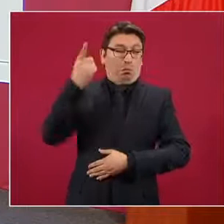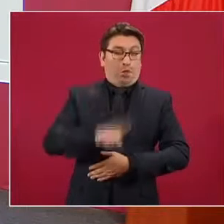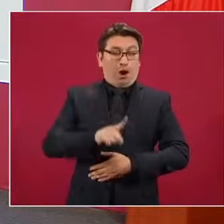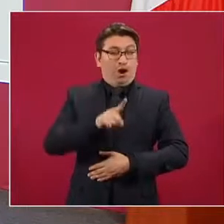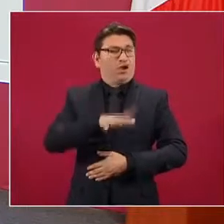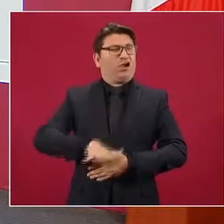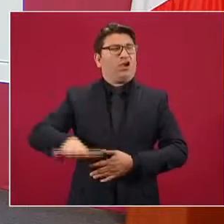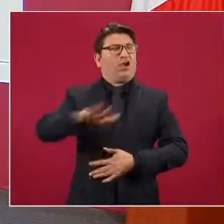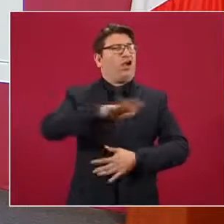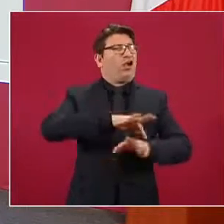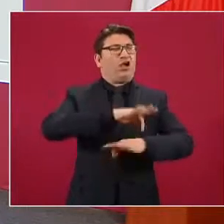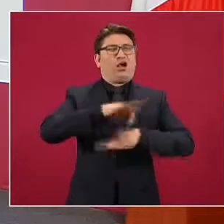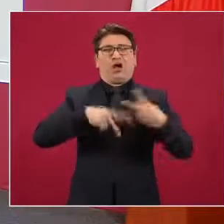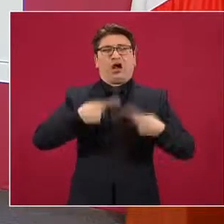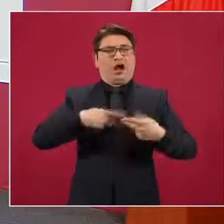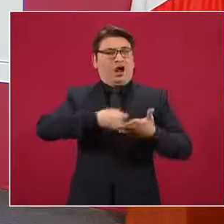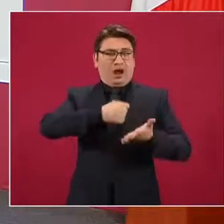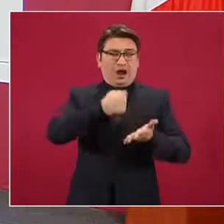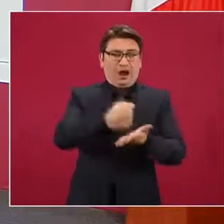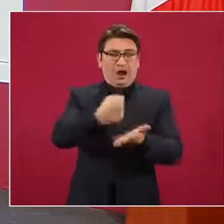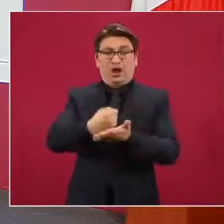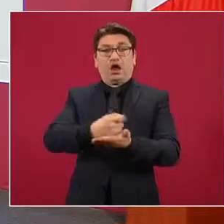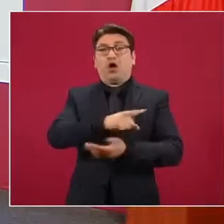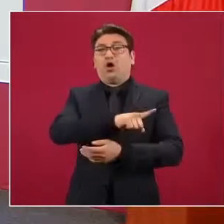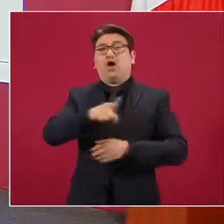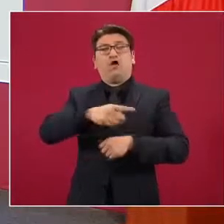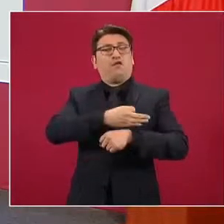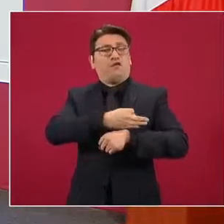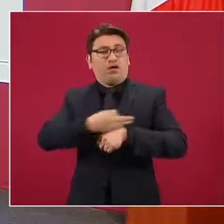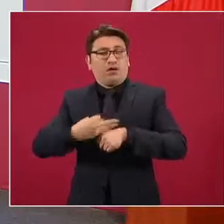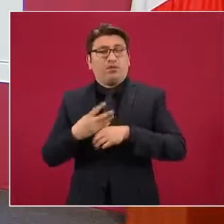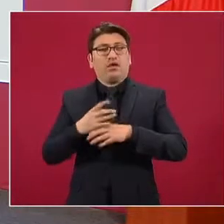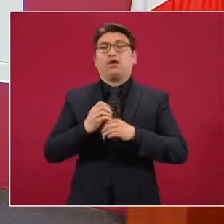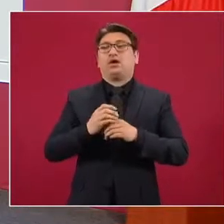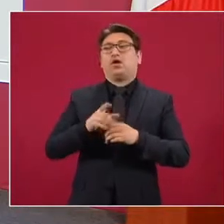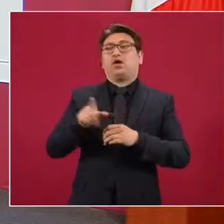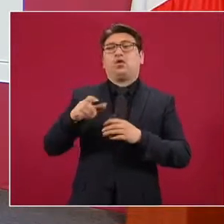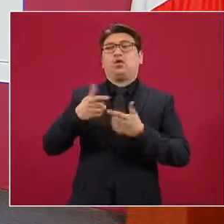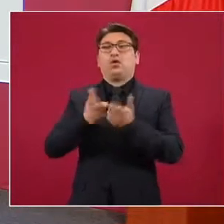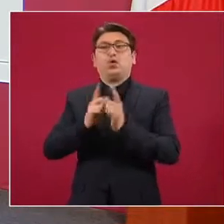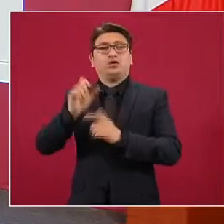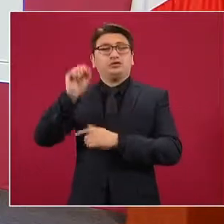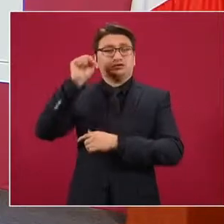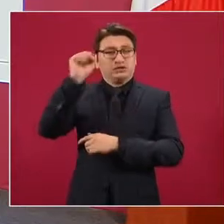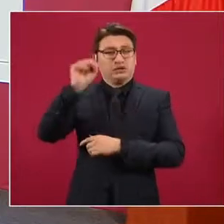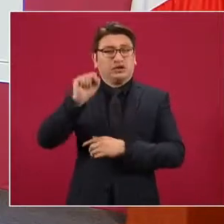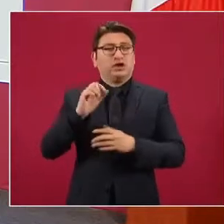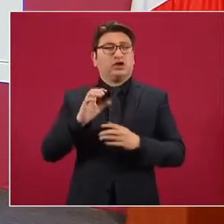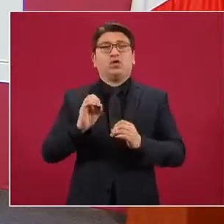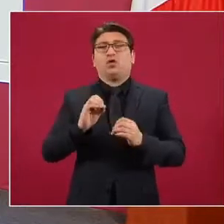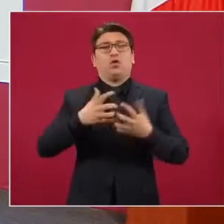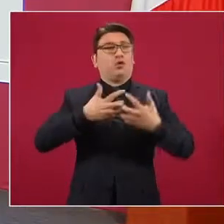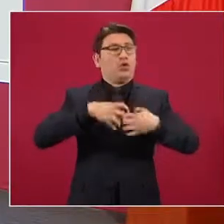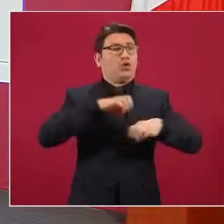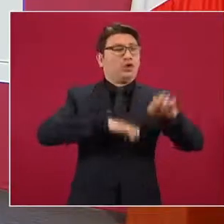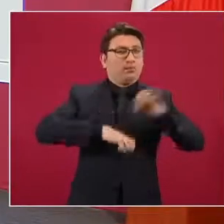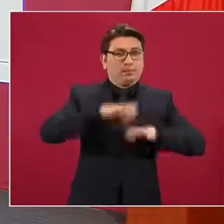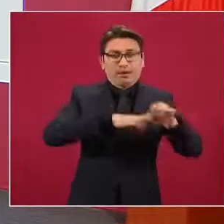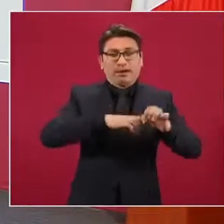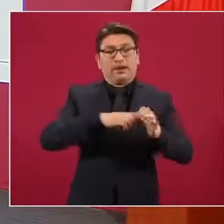la sociedad o a las familias, a los sindicatos, a las